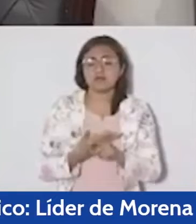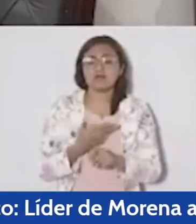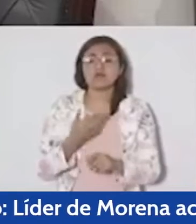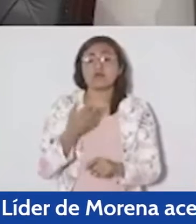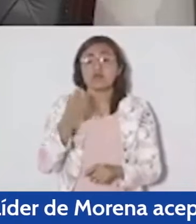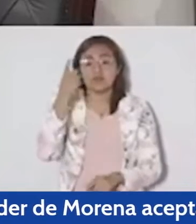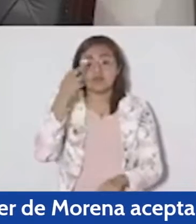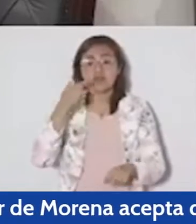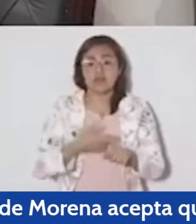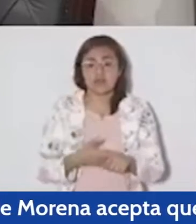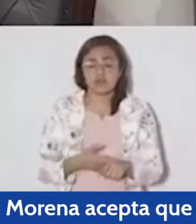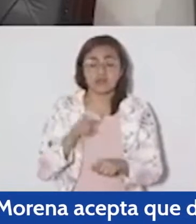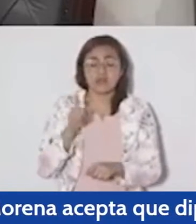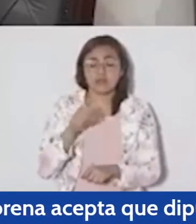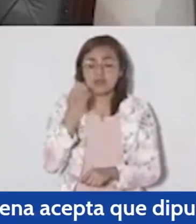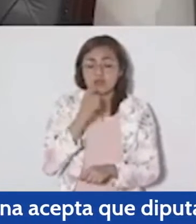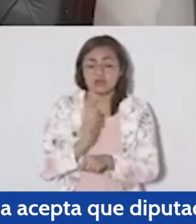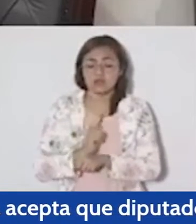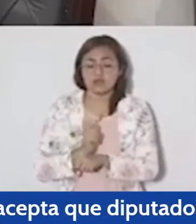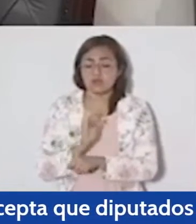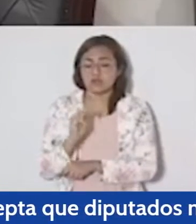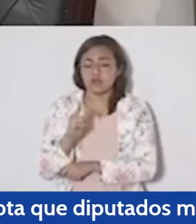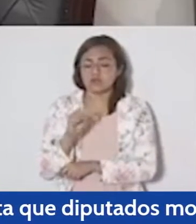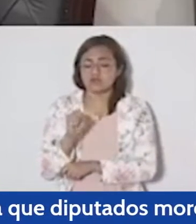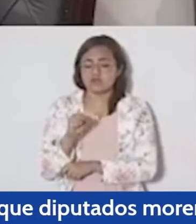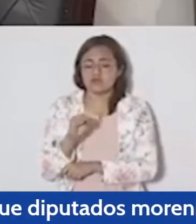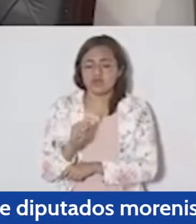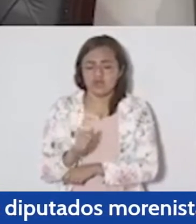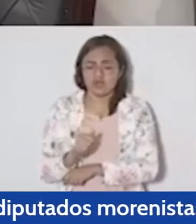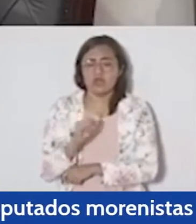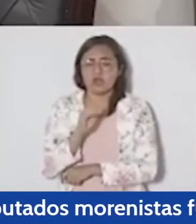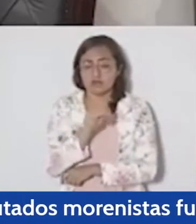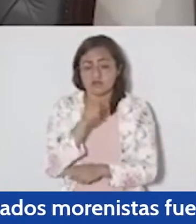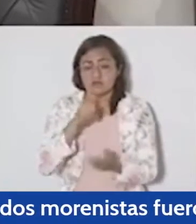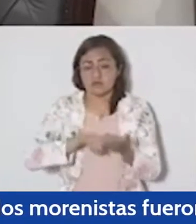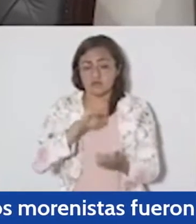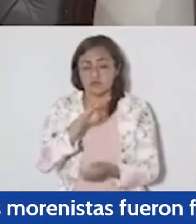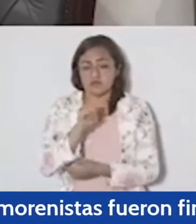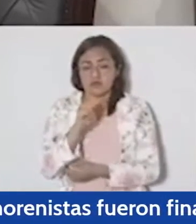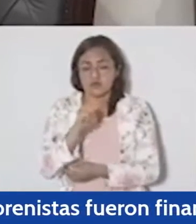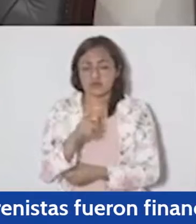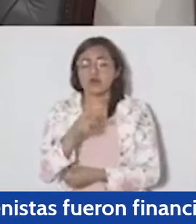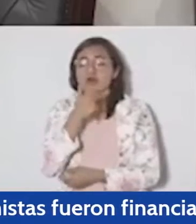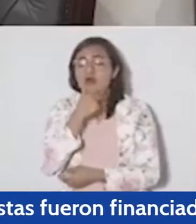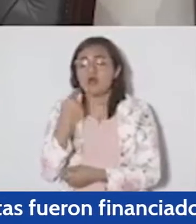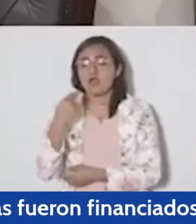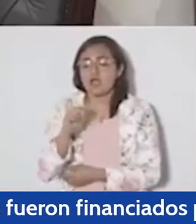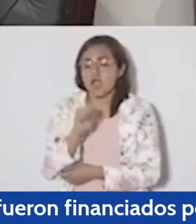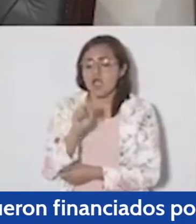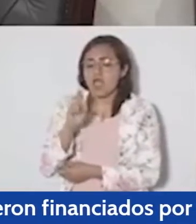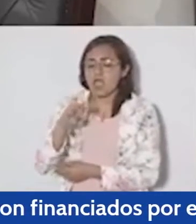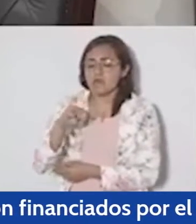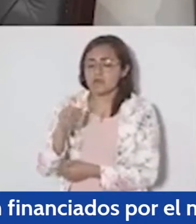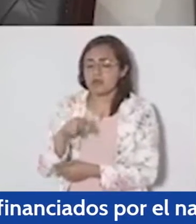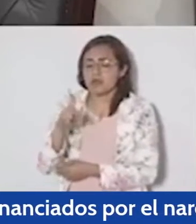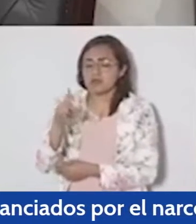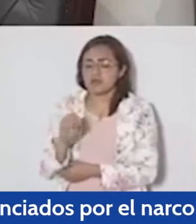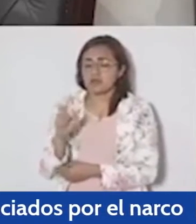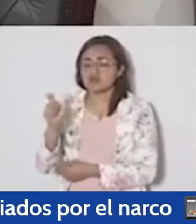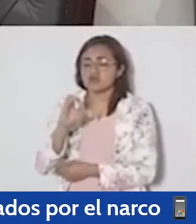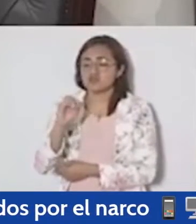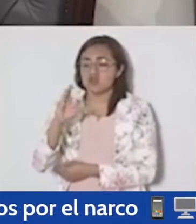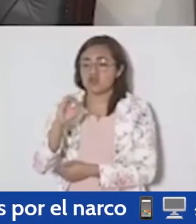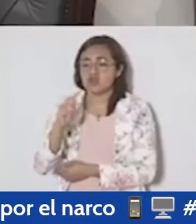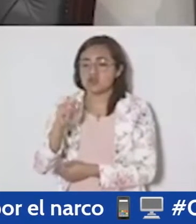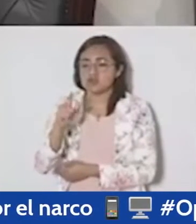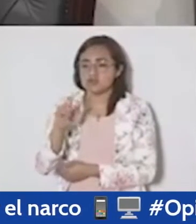director de la facultad de filosofía y letras de la buap Armando xolocotzi y como sorpresa para todos